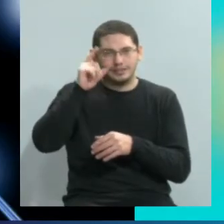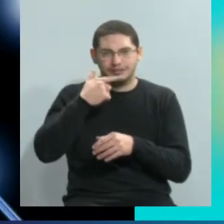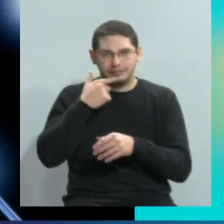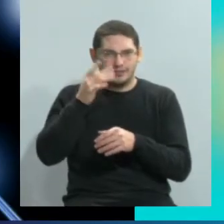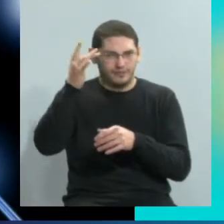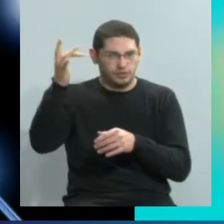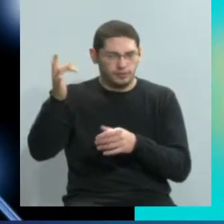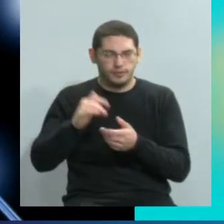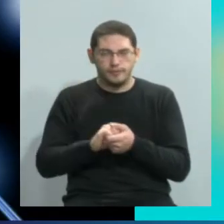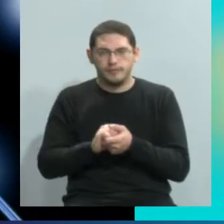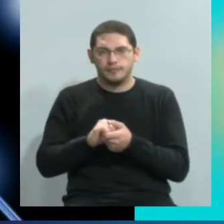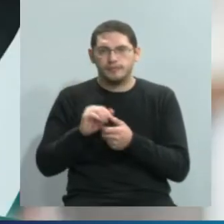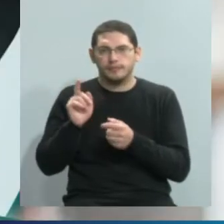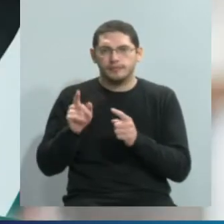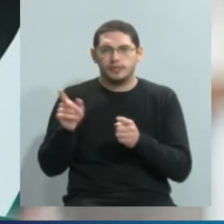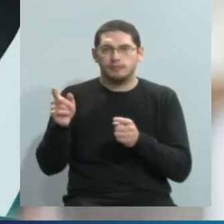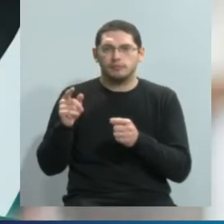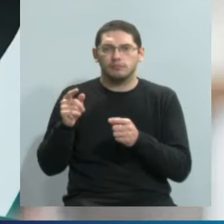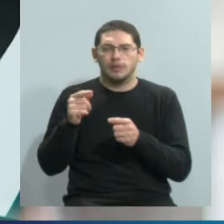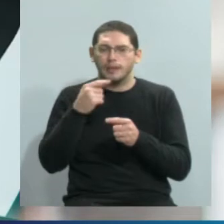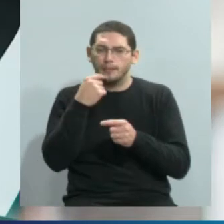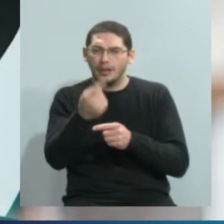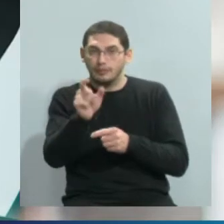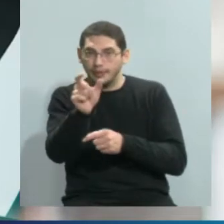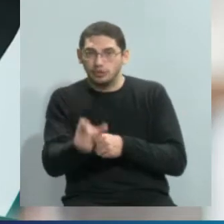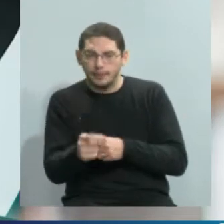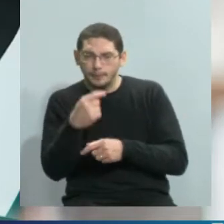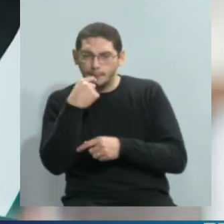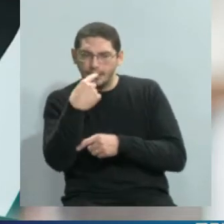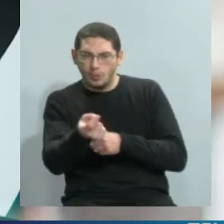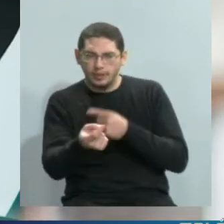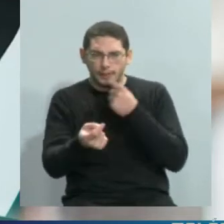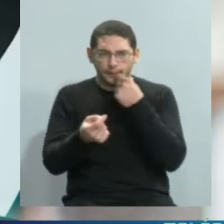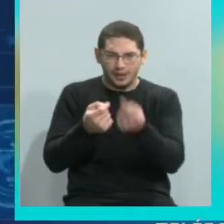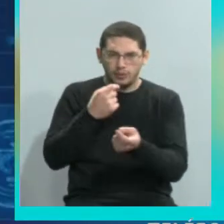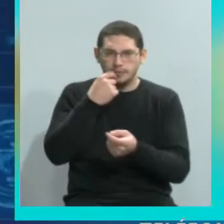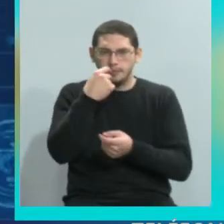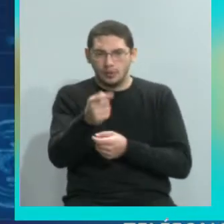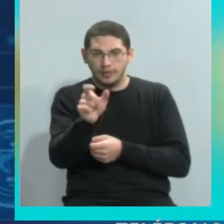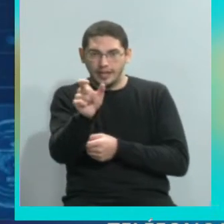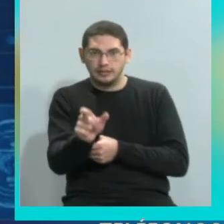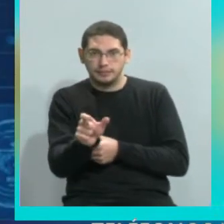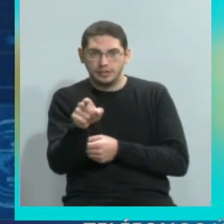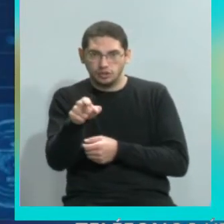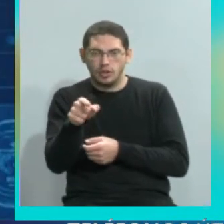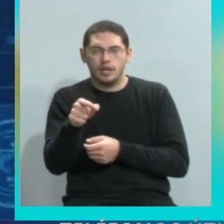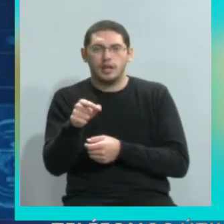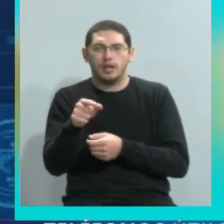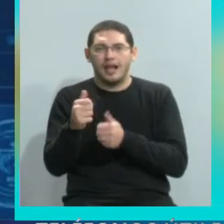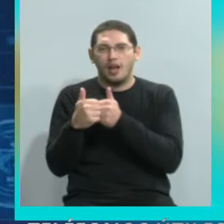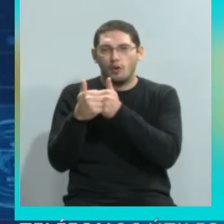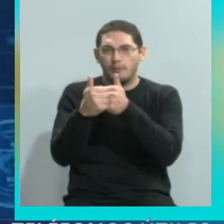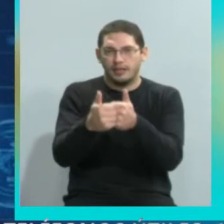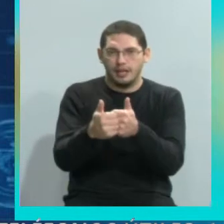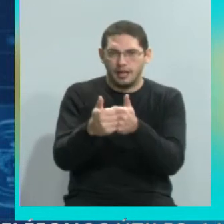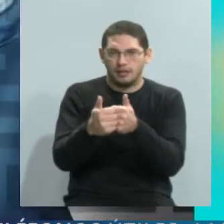es comprender a través de la generación de preguntas, acompañar a la persona en los efectos. ¿Contesta